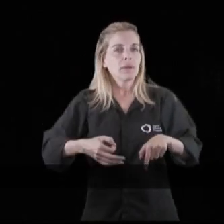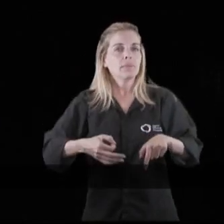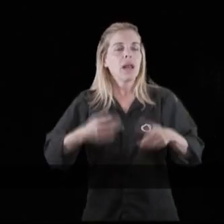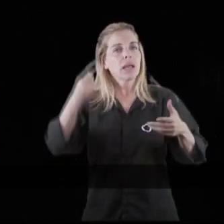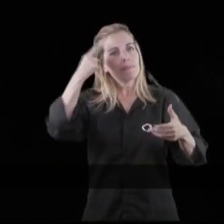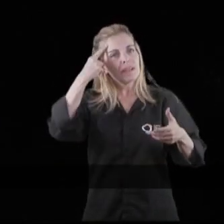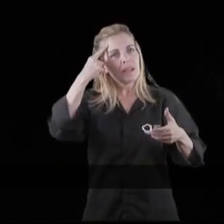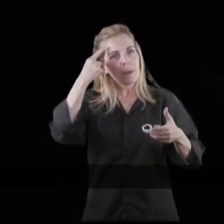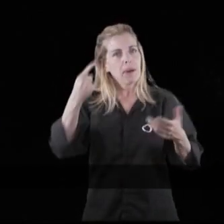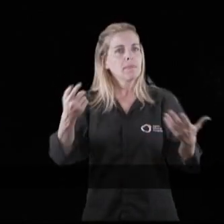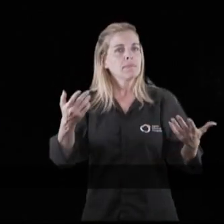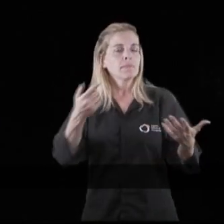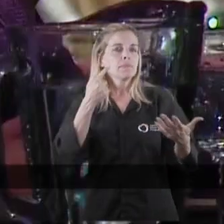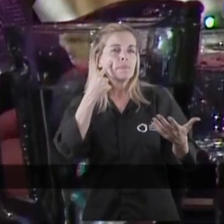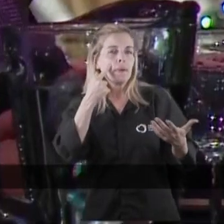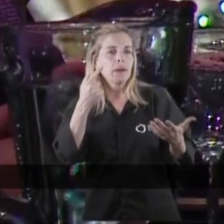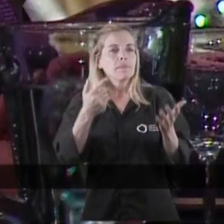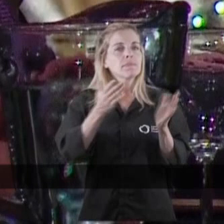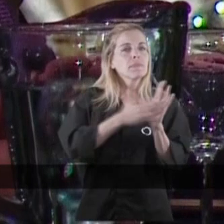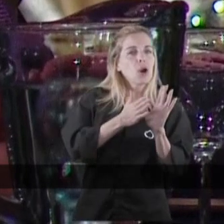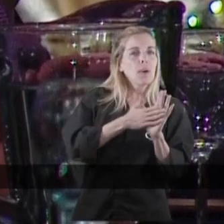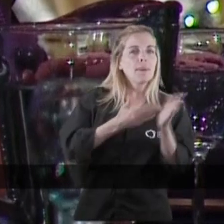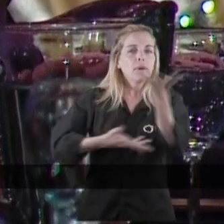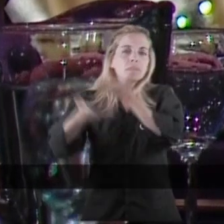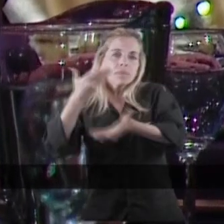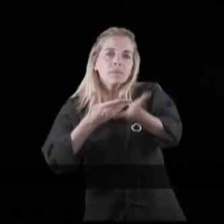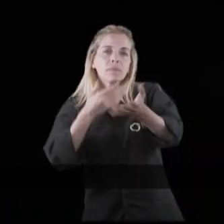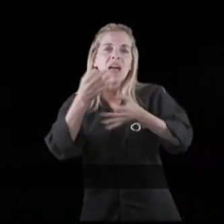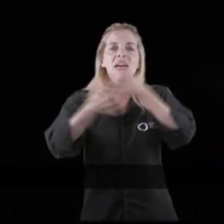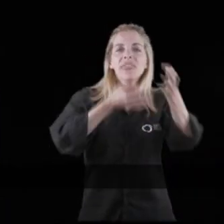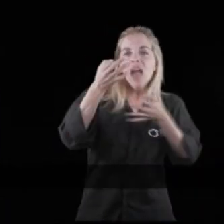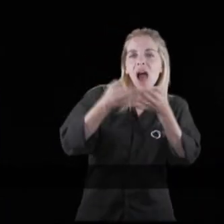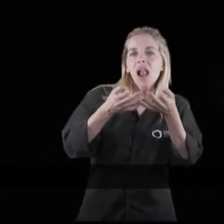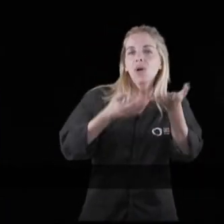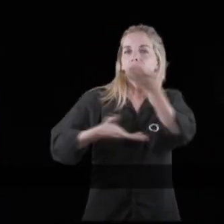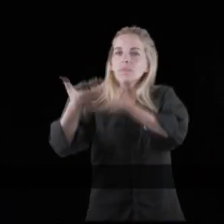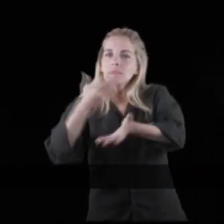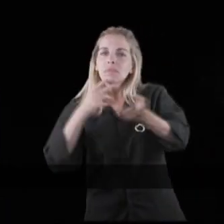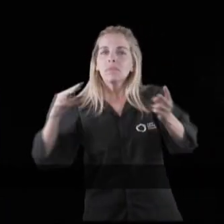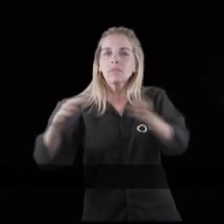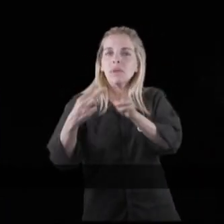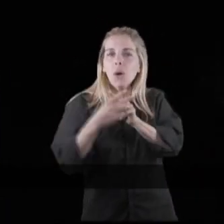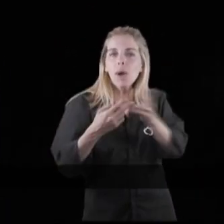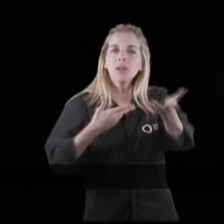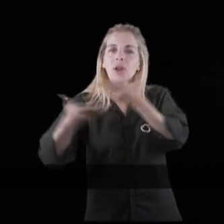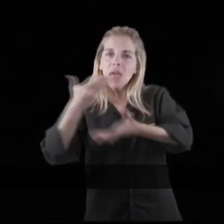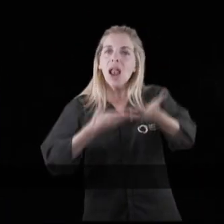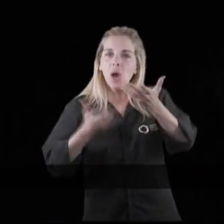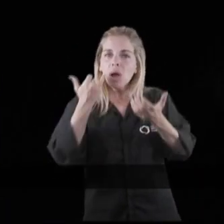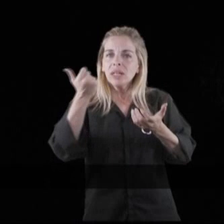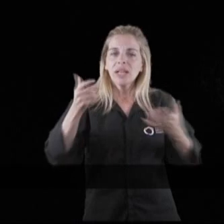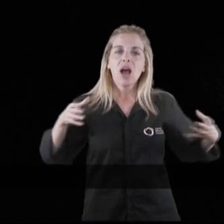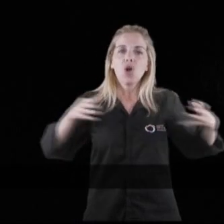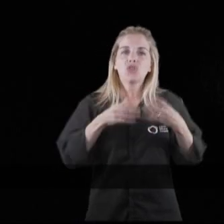¿por qué no probamos con dialogar, no? ¿Por qué no le damos una oportunidad al diálogo y al encuentro? Lo estamos haciendo en el Consejo